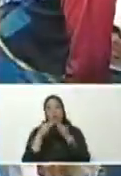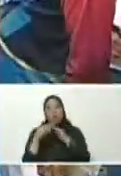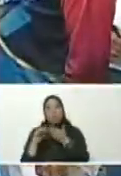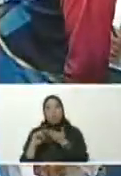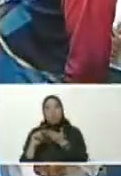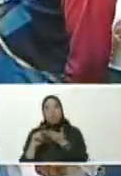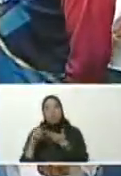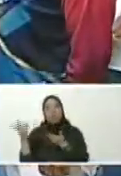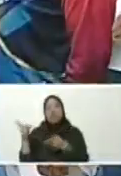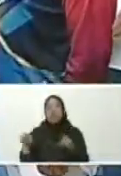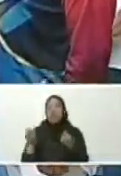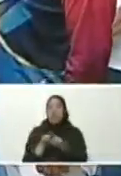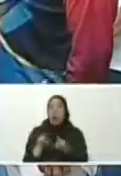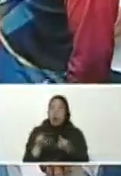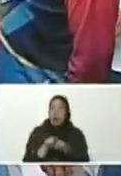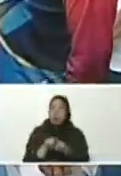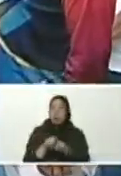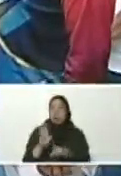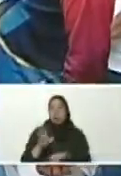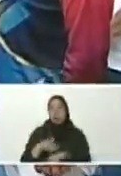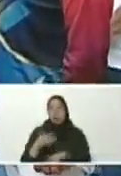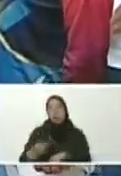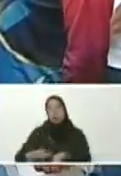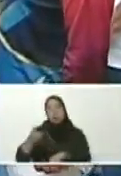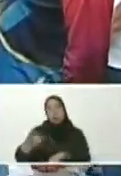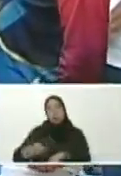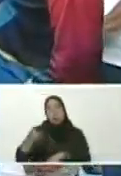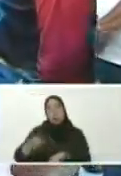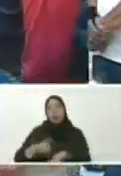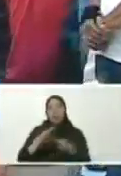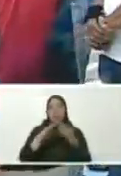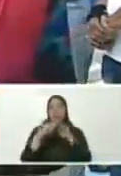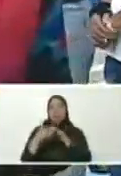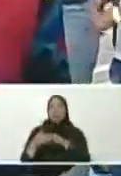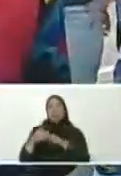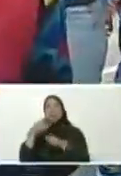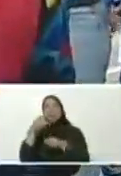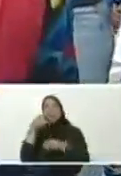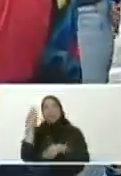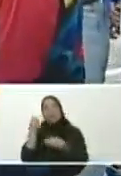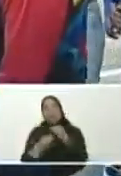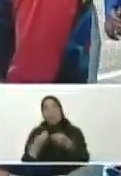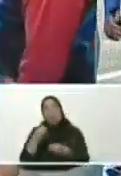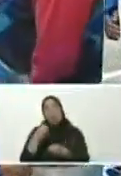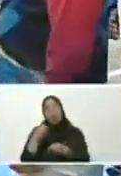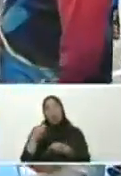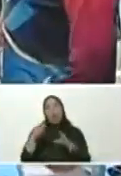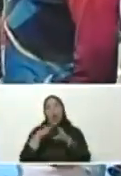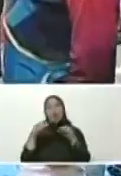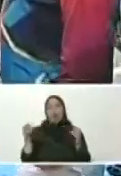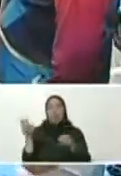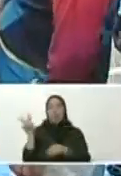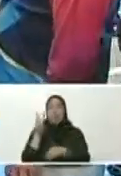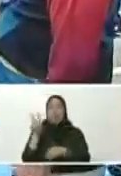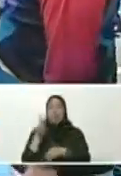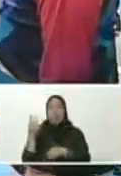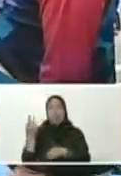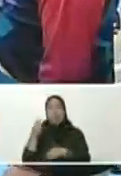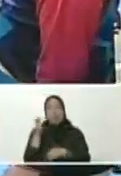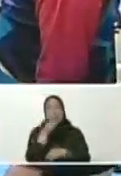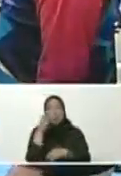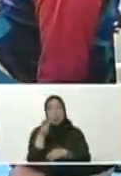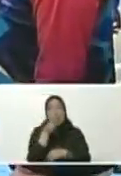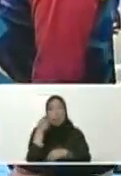presidente. Correcto. De igual forma, podemos resaltar aquí que esta comuna ha sido bendecida con el Somo Venezuela, que ha ido pateando calle tras calle